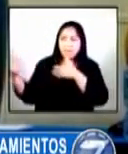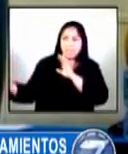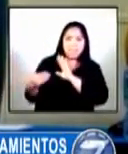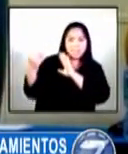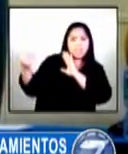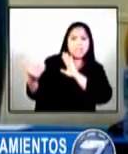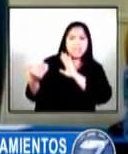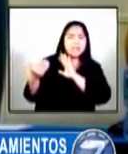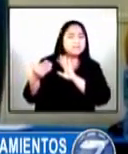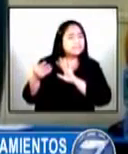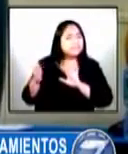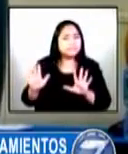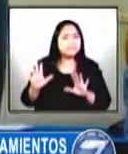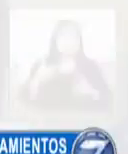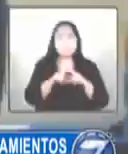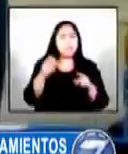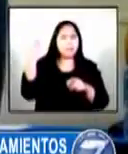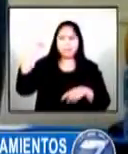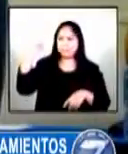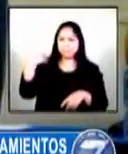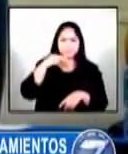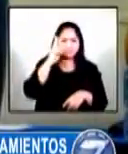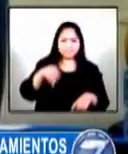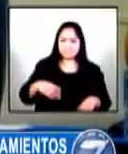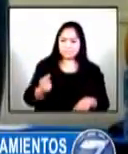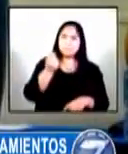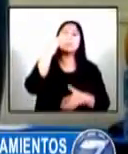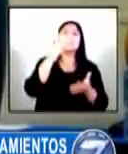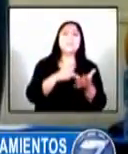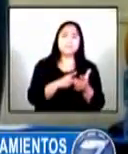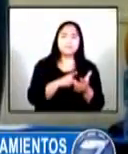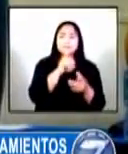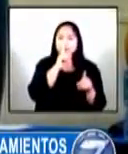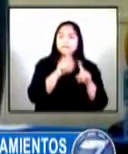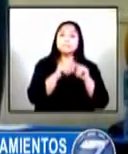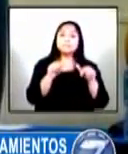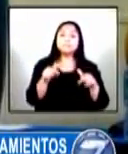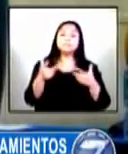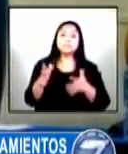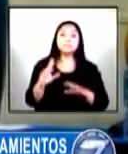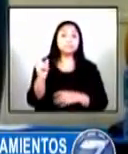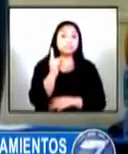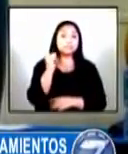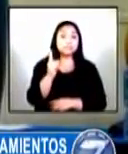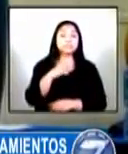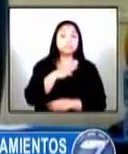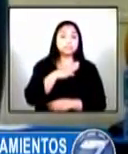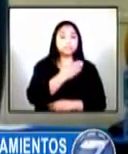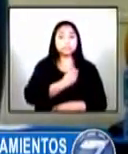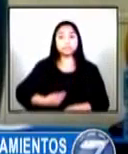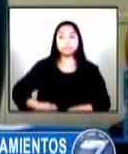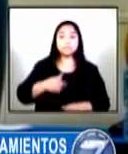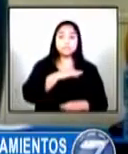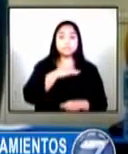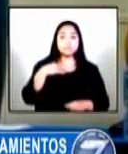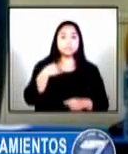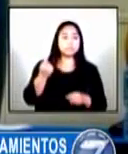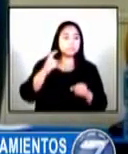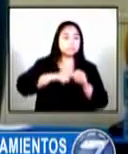maliciosamente nuestros principios. Reiteramos la importancia de que los Estados miembros de esta